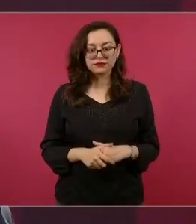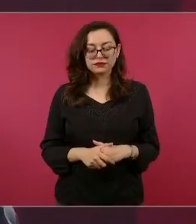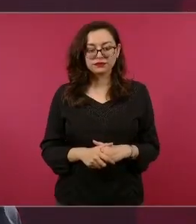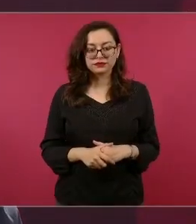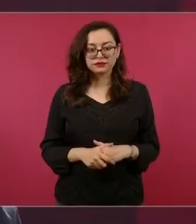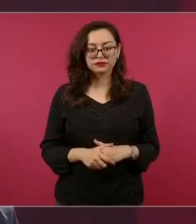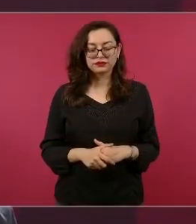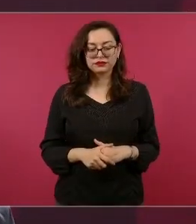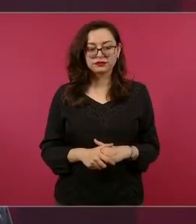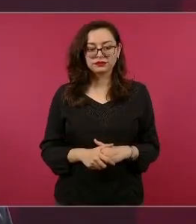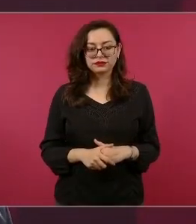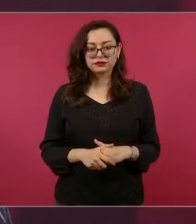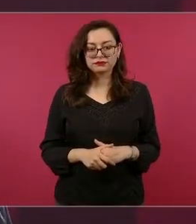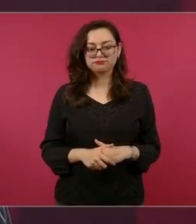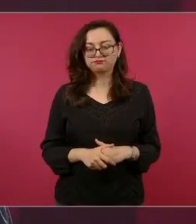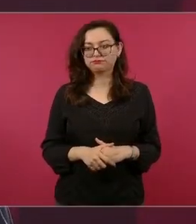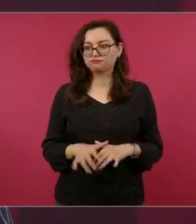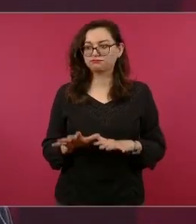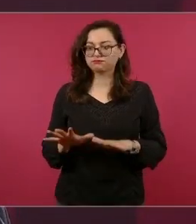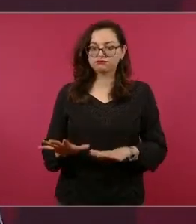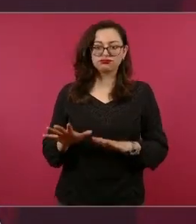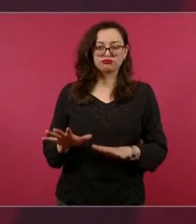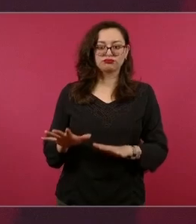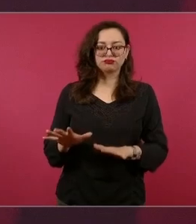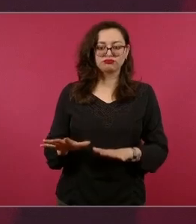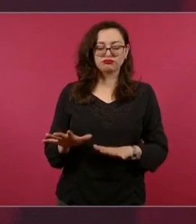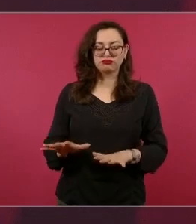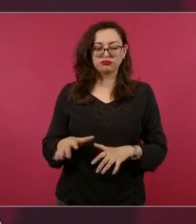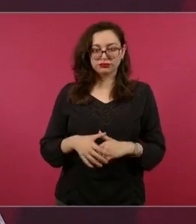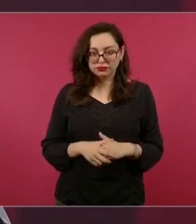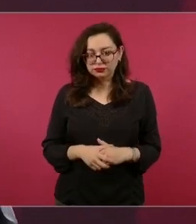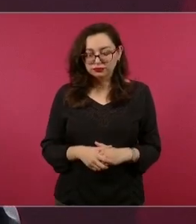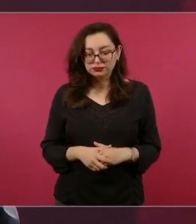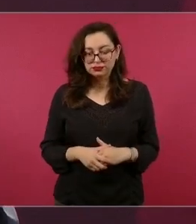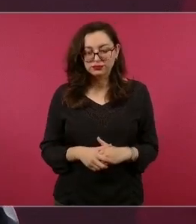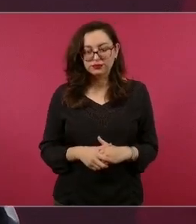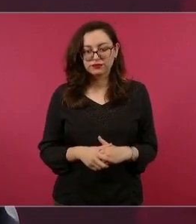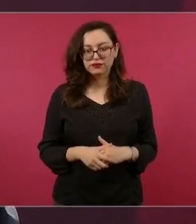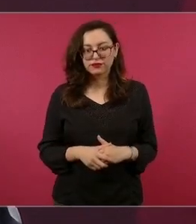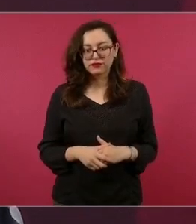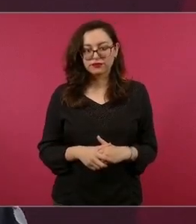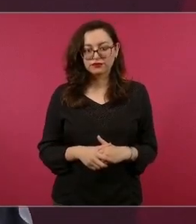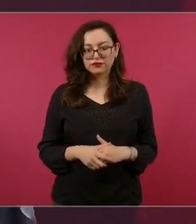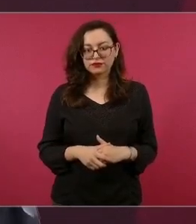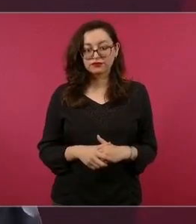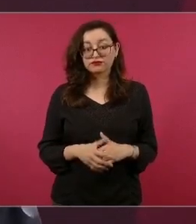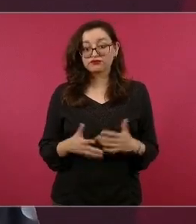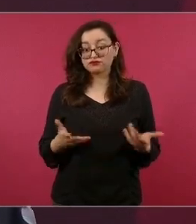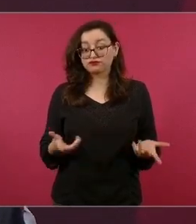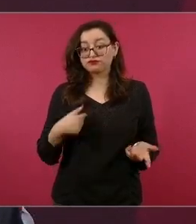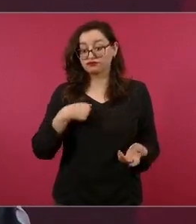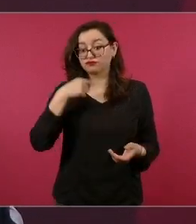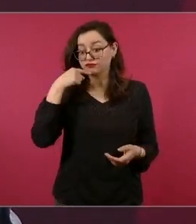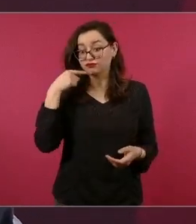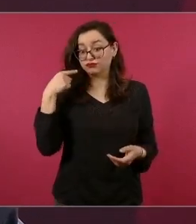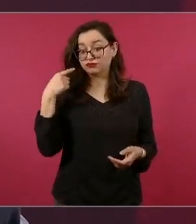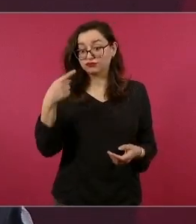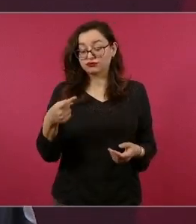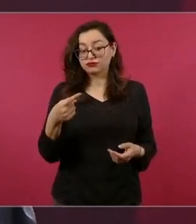Momentos de gloria. Esto que les planteo de